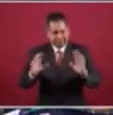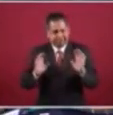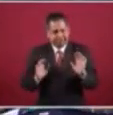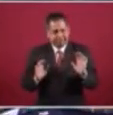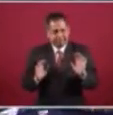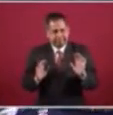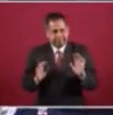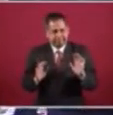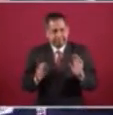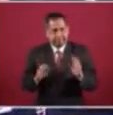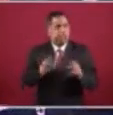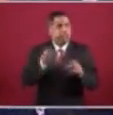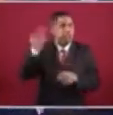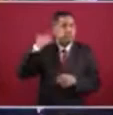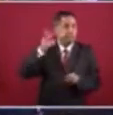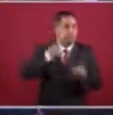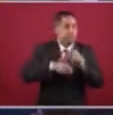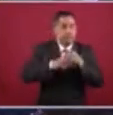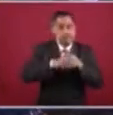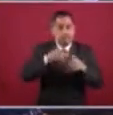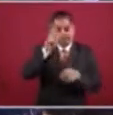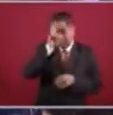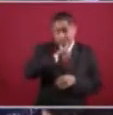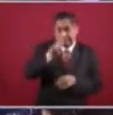pues el crecimiento